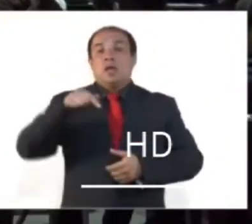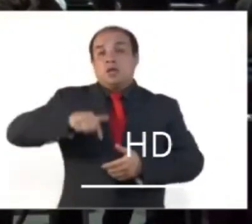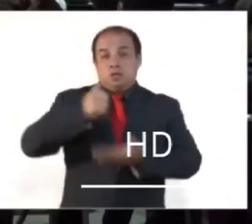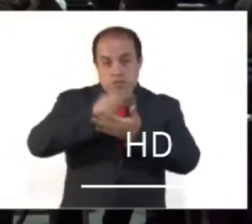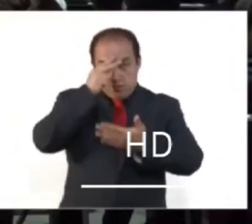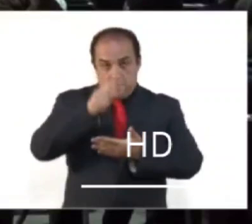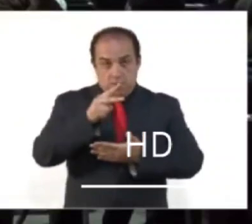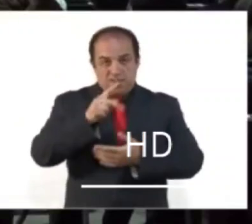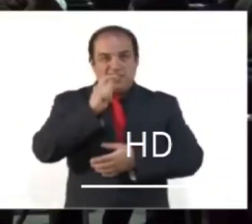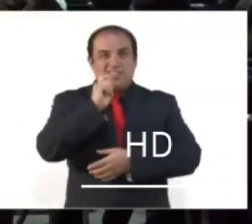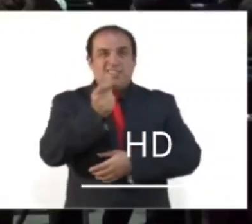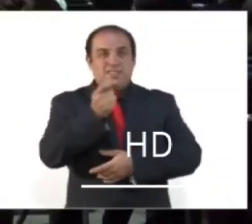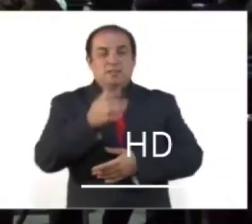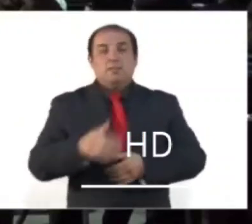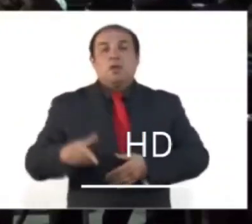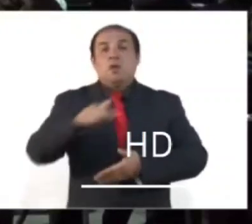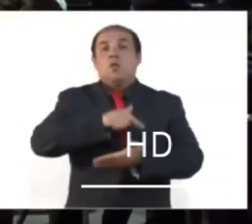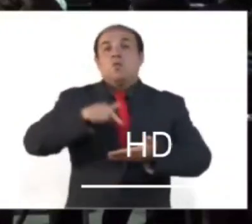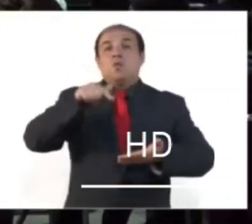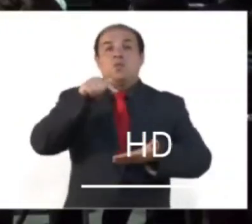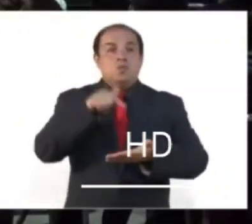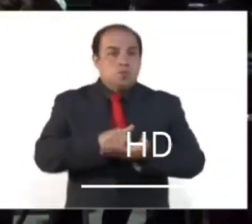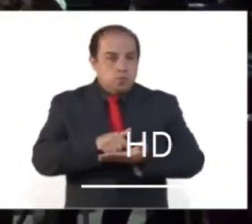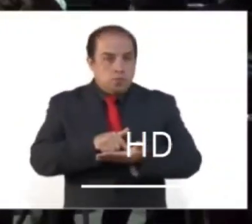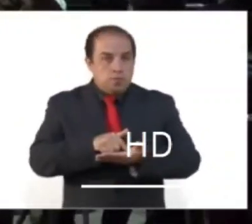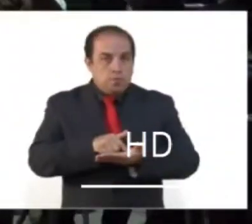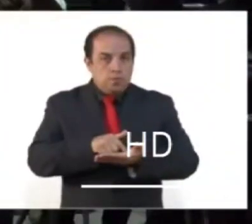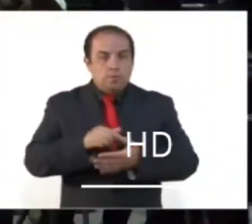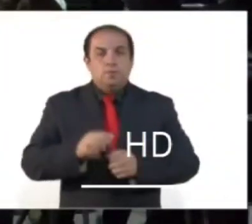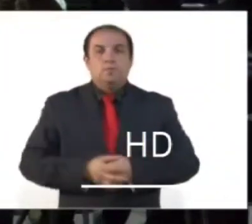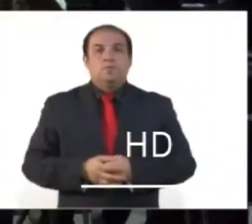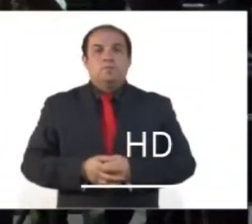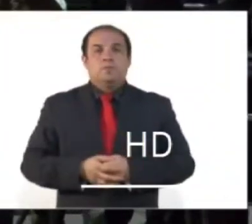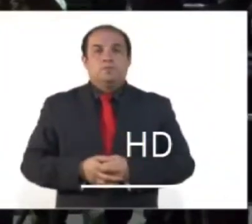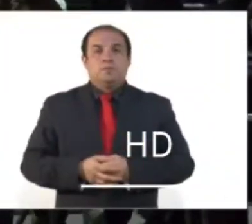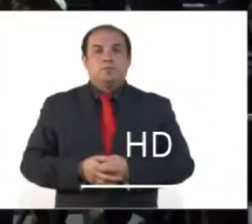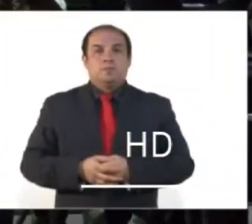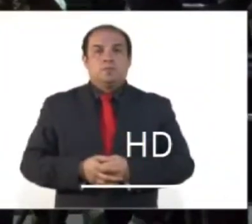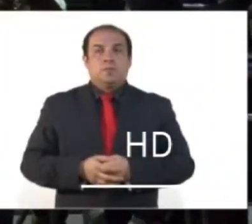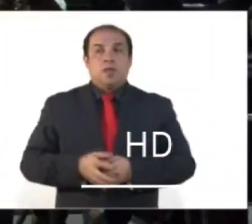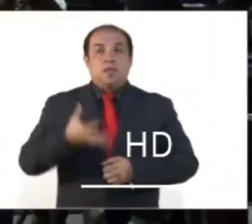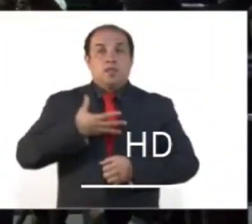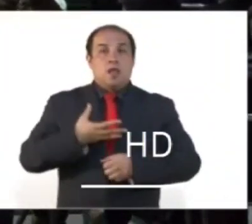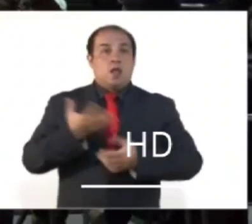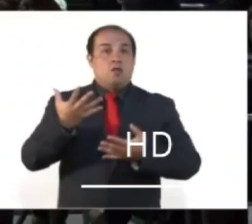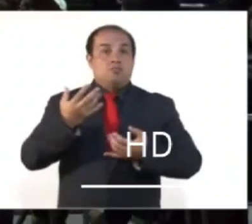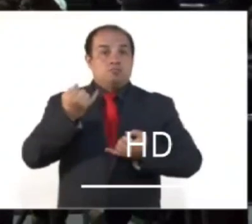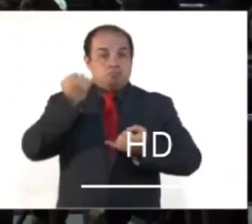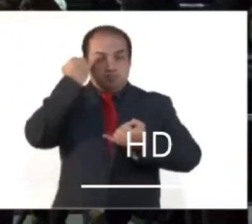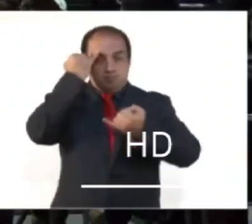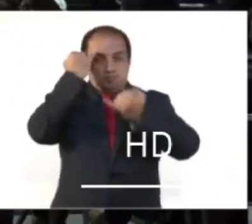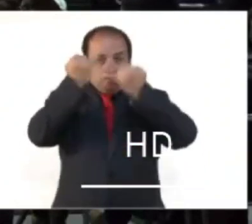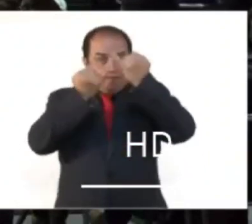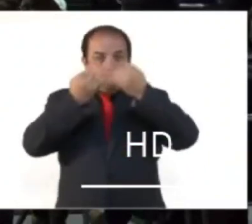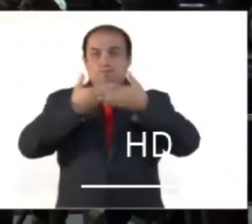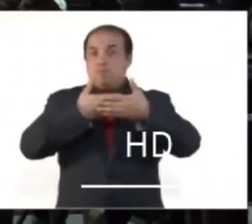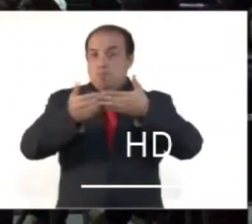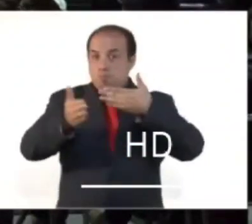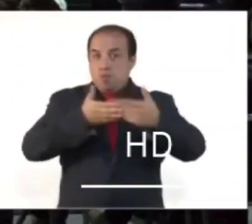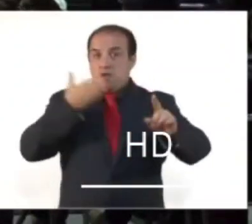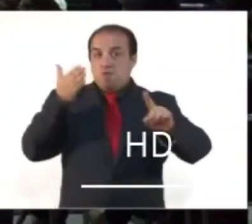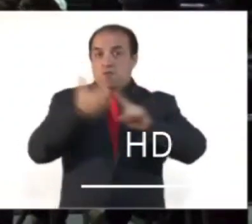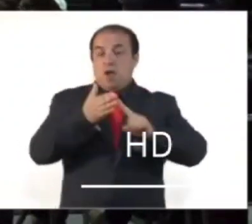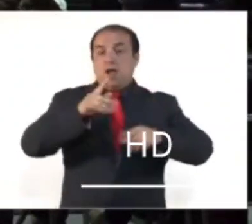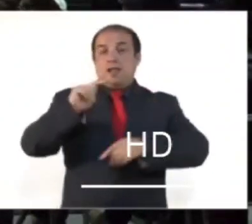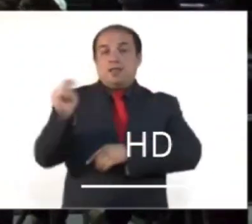se ha vuelto una ciudad con ideas muy innovadoras en todo lo que es tecnología y todo